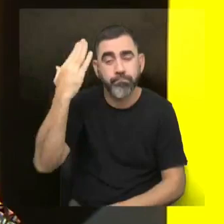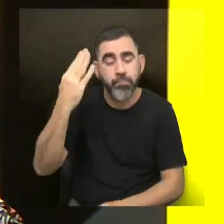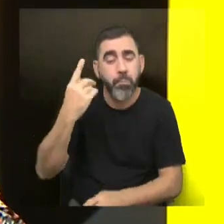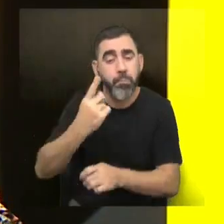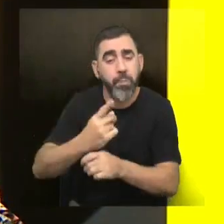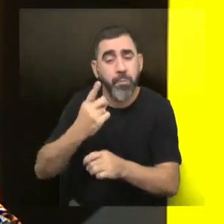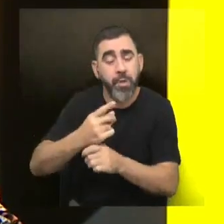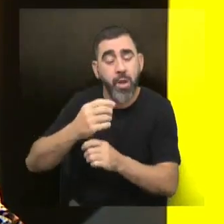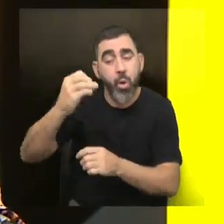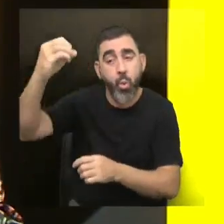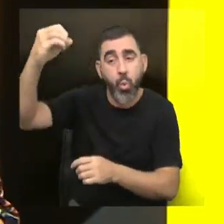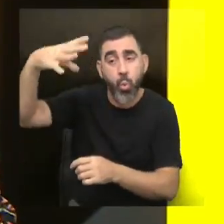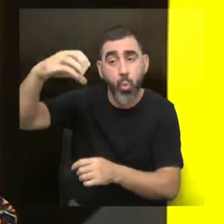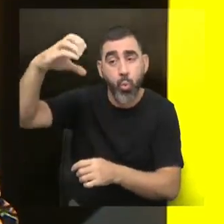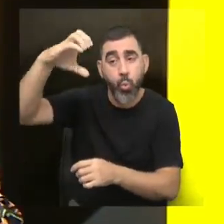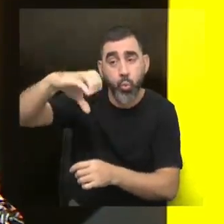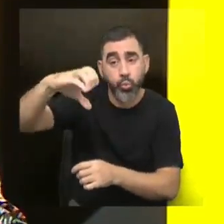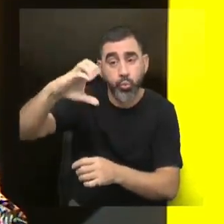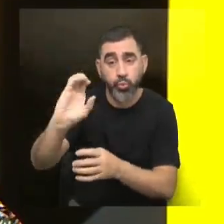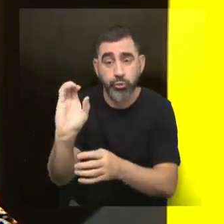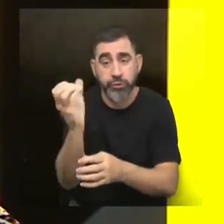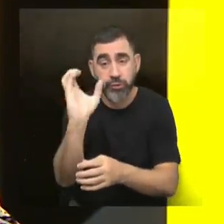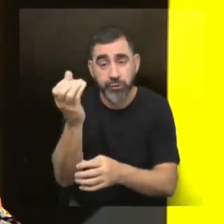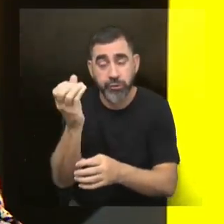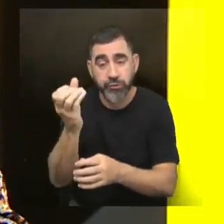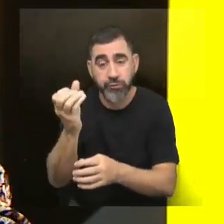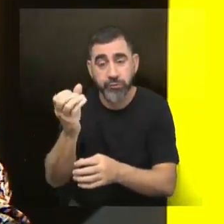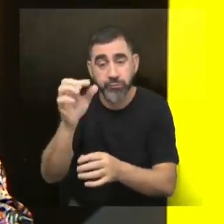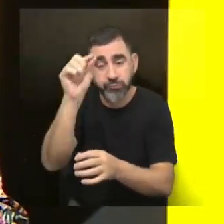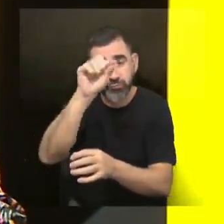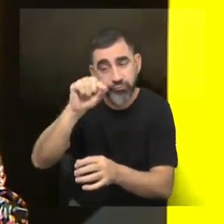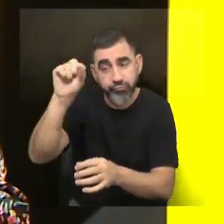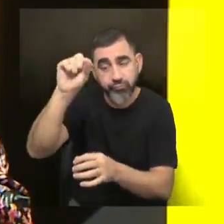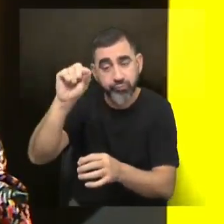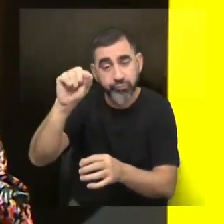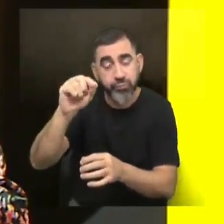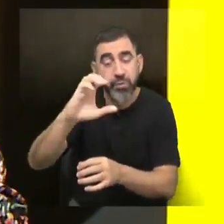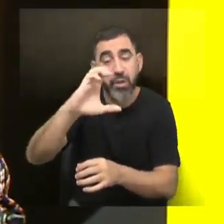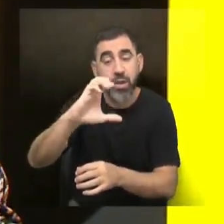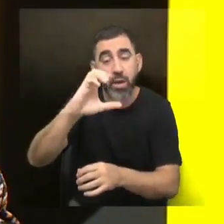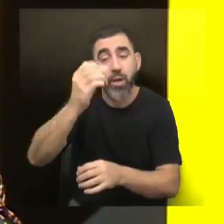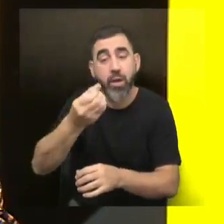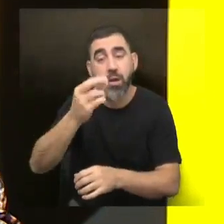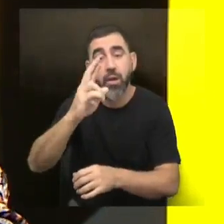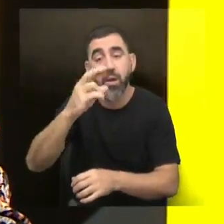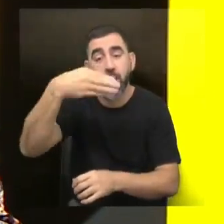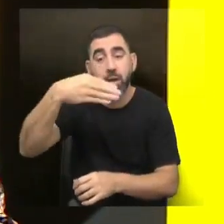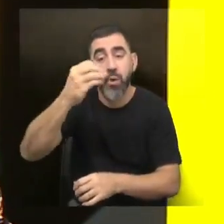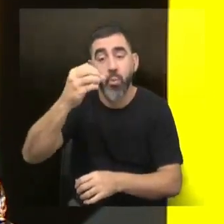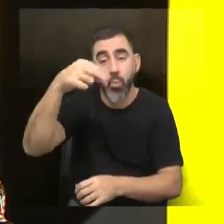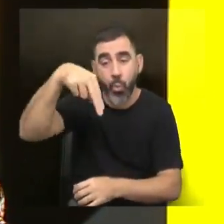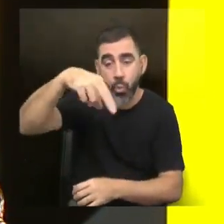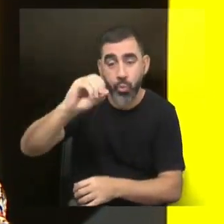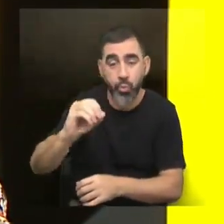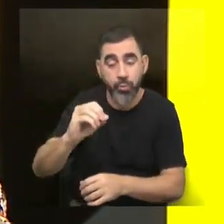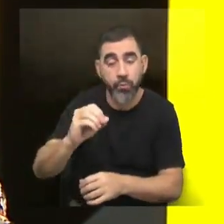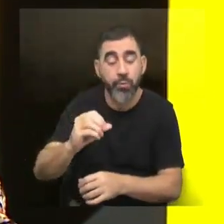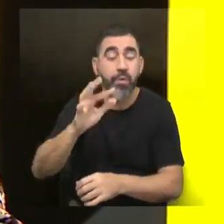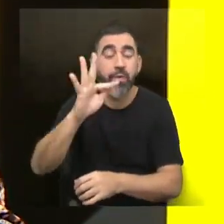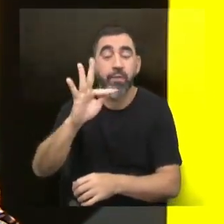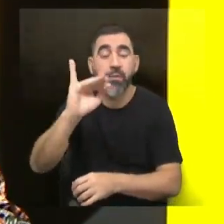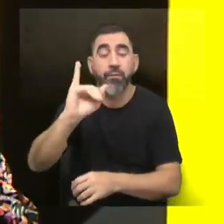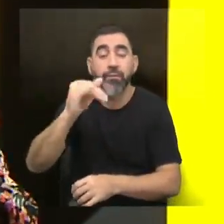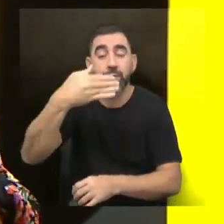primeras lamparitas eléctricas que estaba presente en los filamentos. Estamos hablando del carbono en su presentación como fibra de